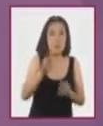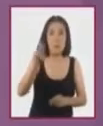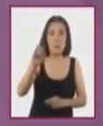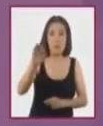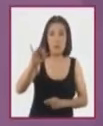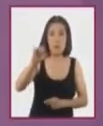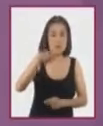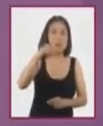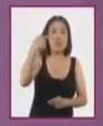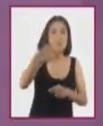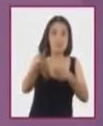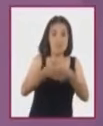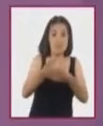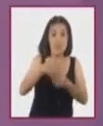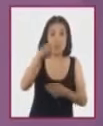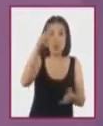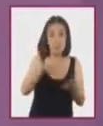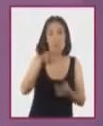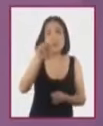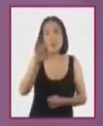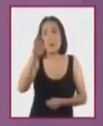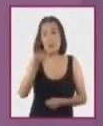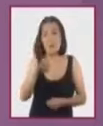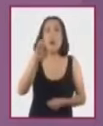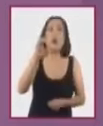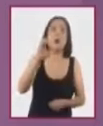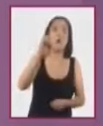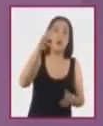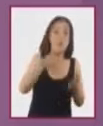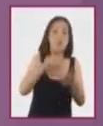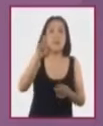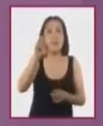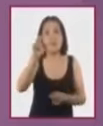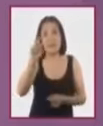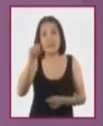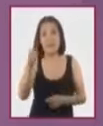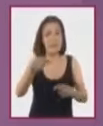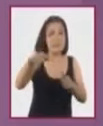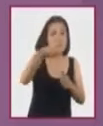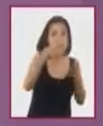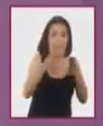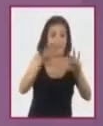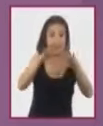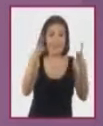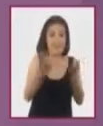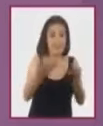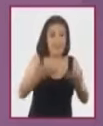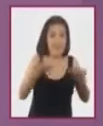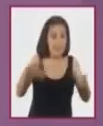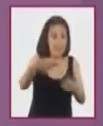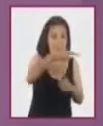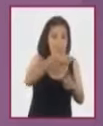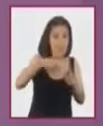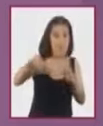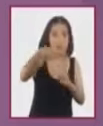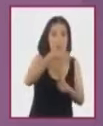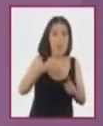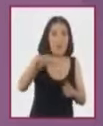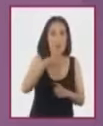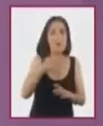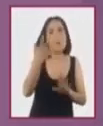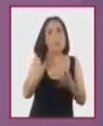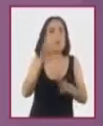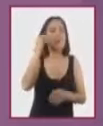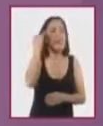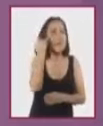pasará muy cerca de la Tierra en los años 2029 y 2036, a unos 40.000 kilómetros de distancia. Para darnos